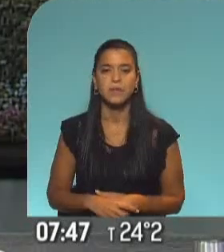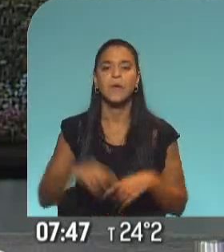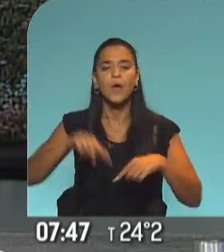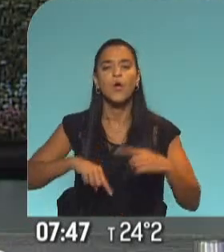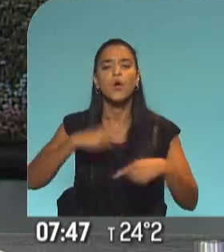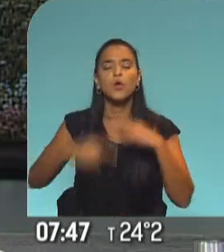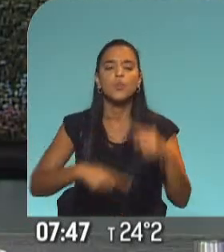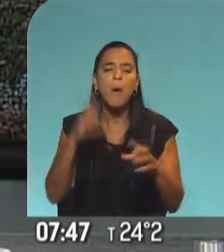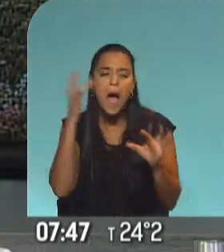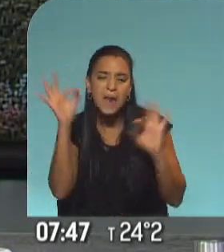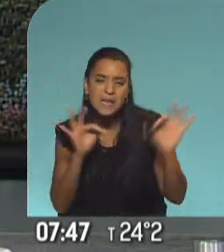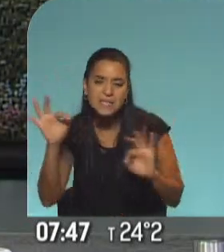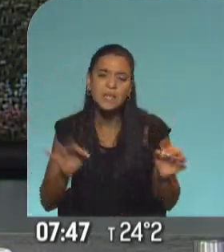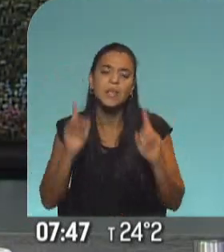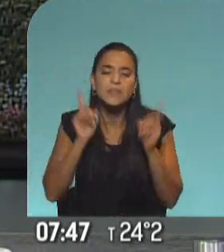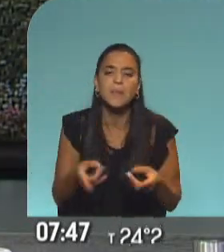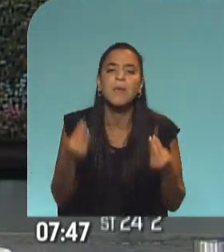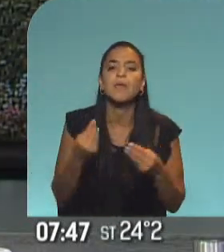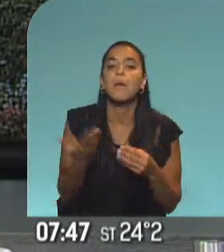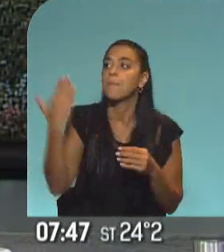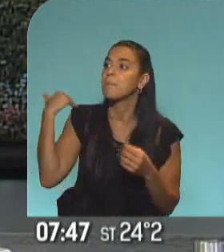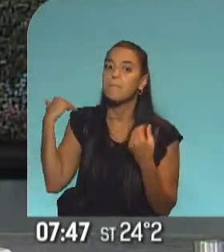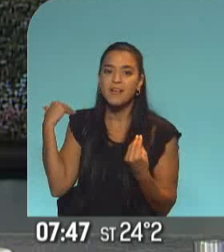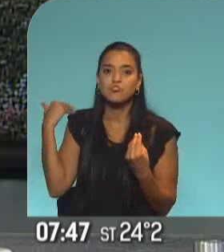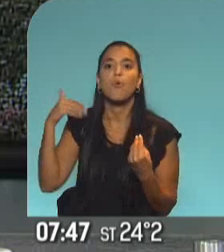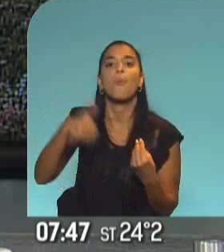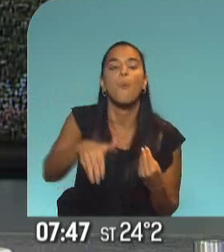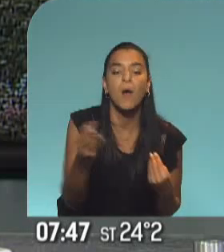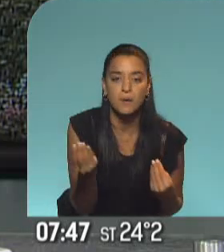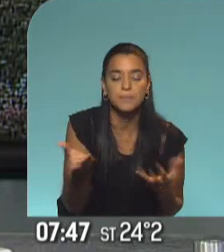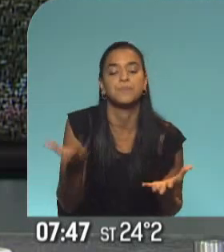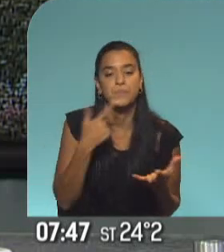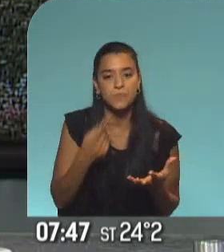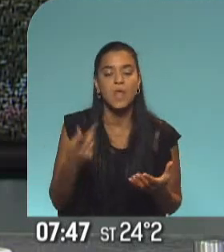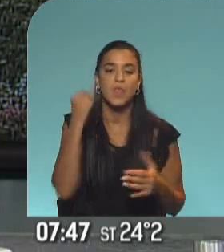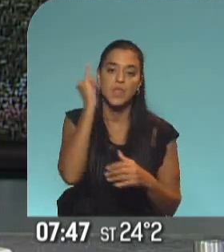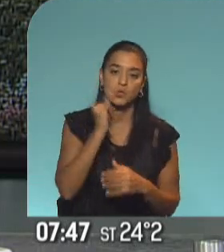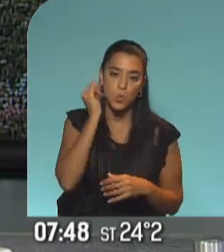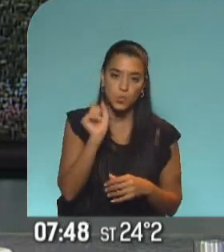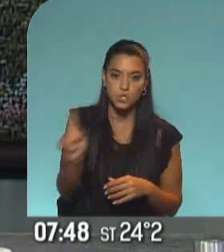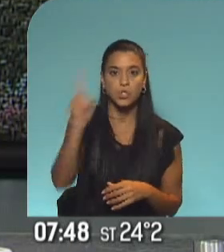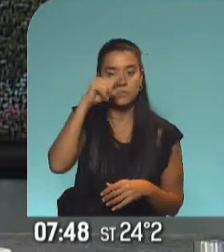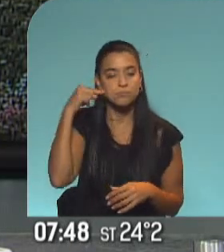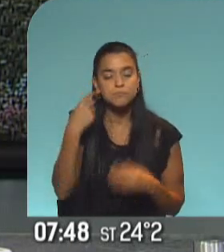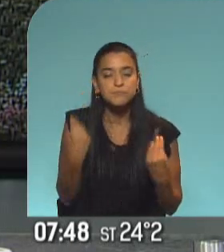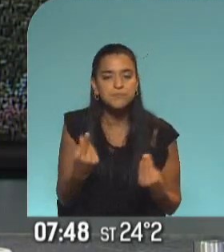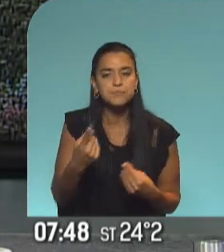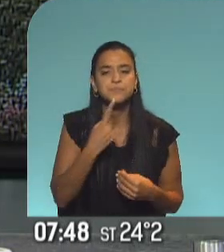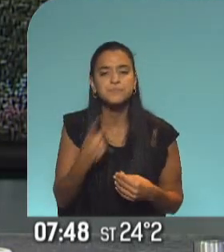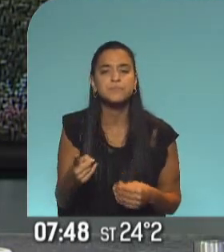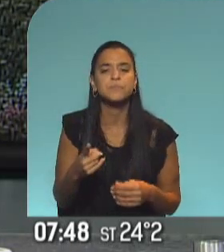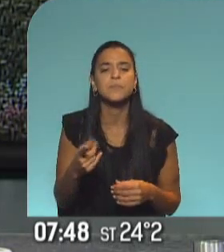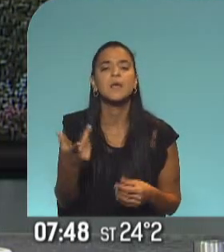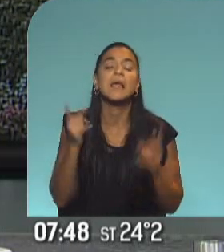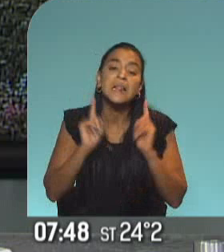Y seguimos analizando y también de lo que pasó y lo que va a venir, el discurso del presidente Alberto Fernández en el Congreso Nacional, lo que implicó y